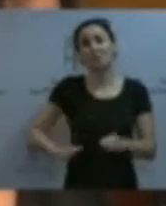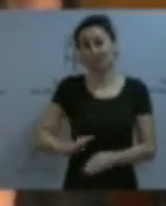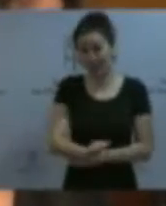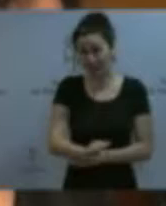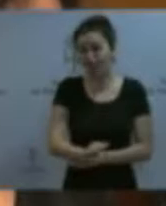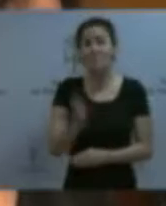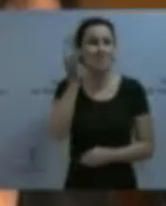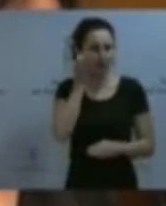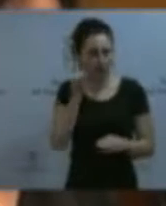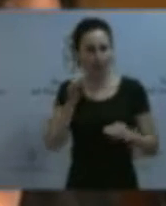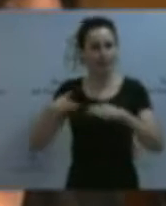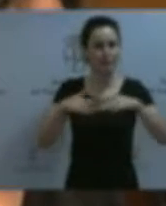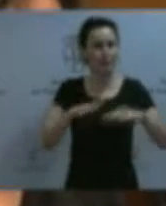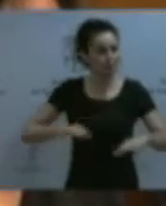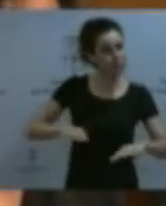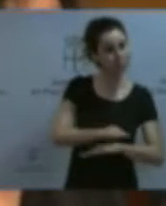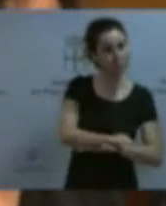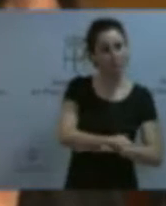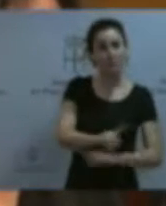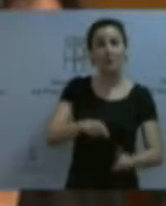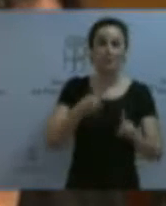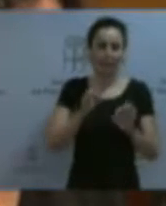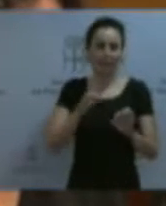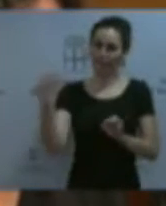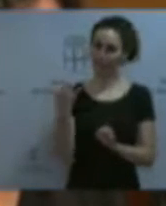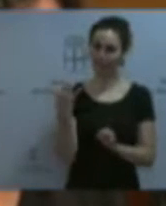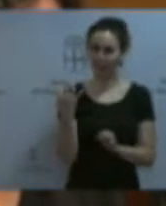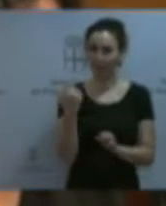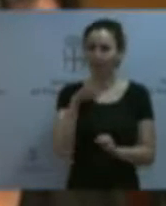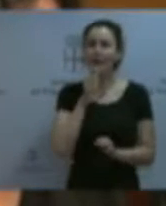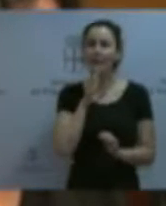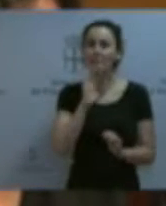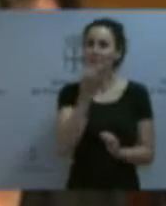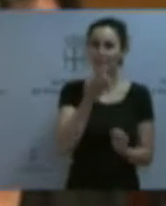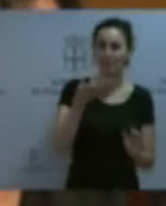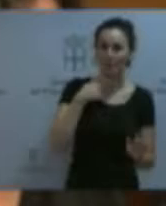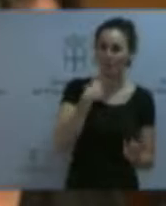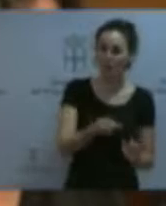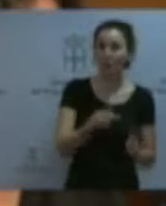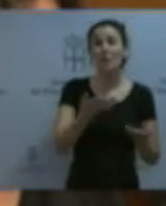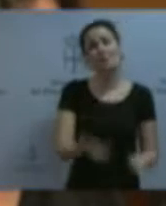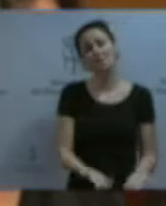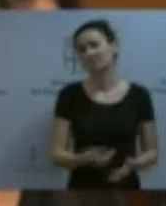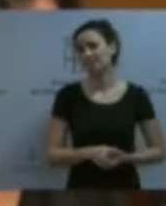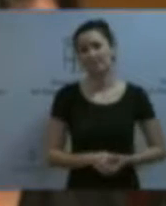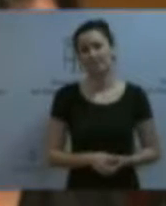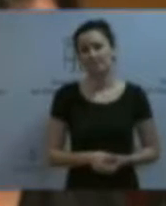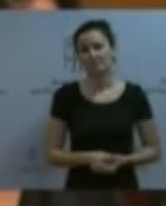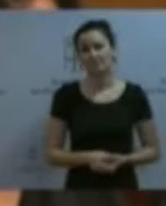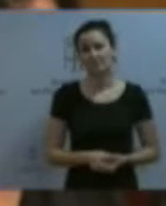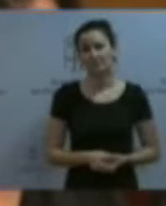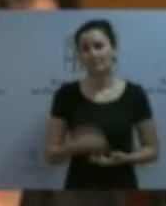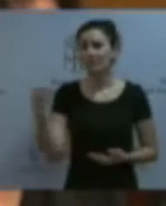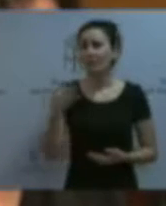y corregir esta cuestión que atañe al fútbol femenino que les puse en primer lugar, pero sobre todo a